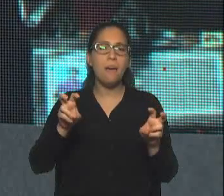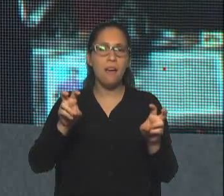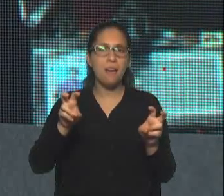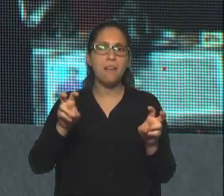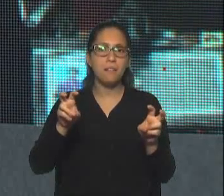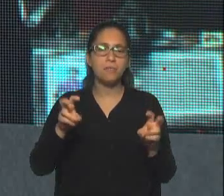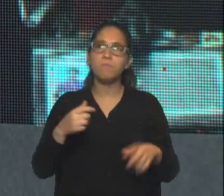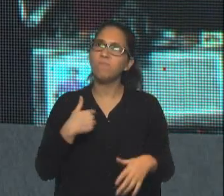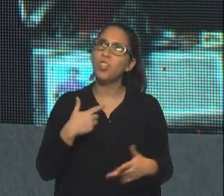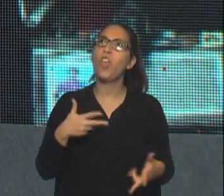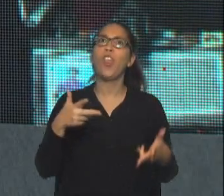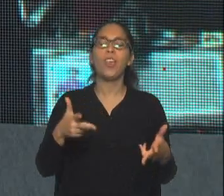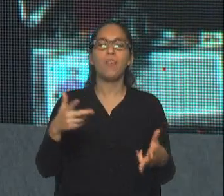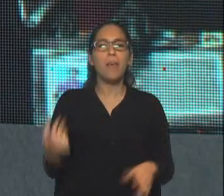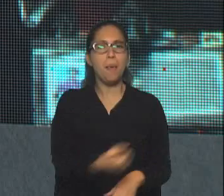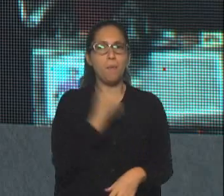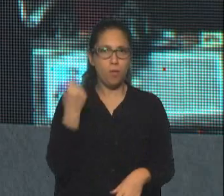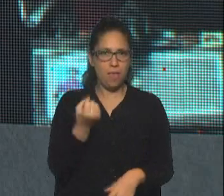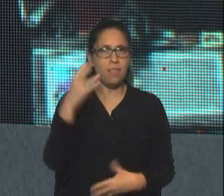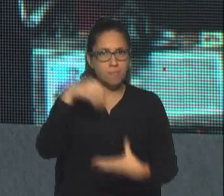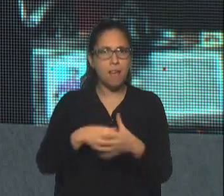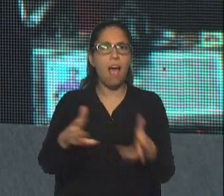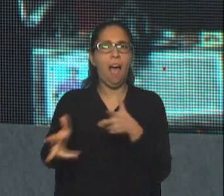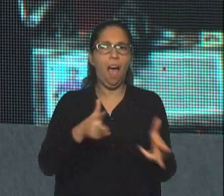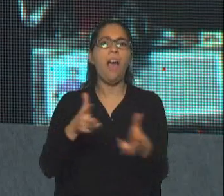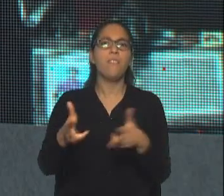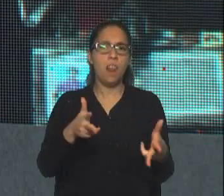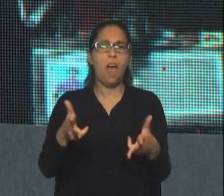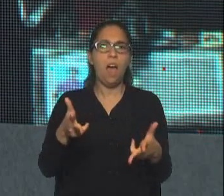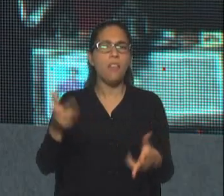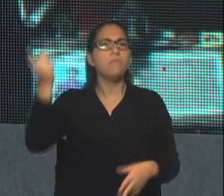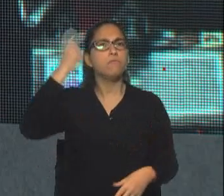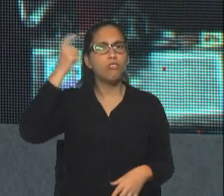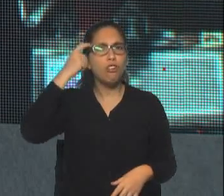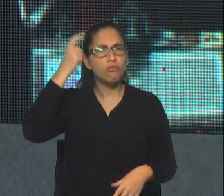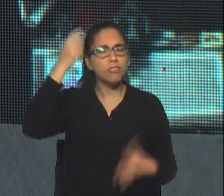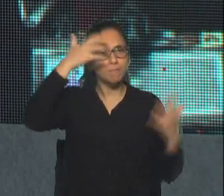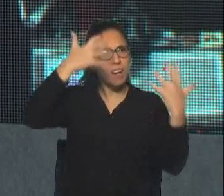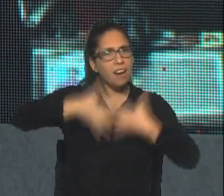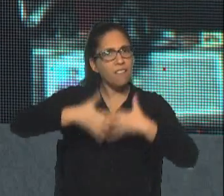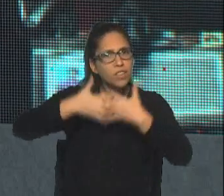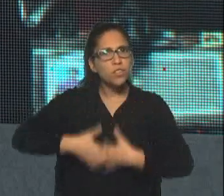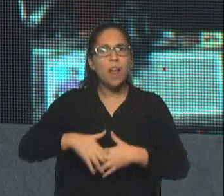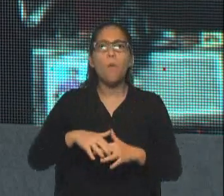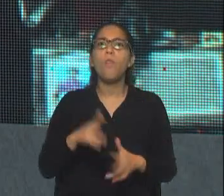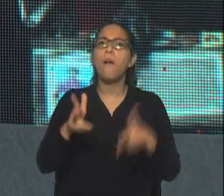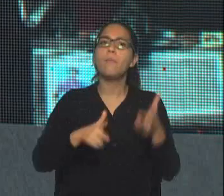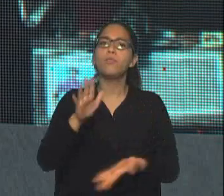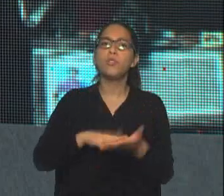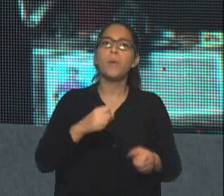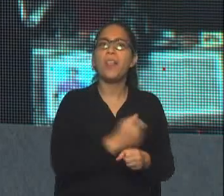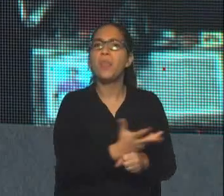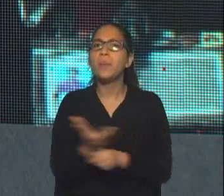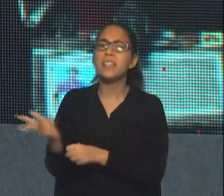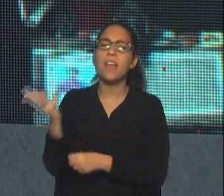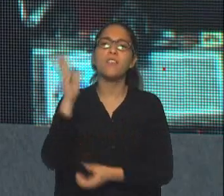yo diría importantes de abordar de tomar dimensión de tomar conciencia cuando hablamos de diversidades de mujeres